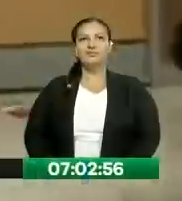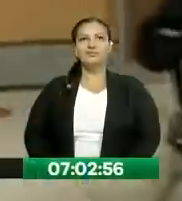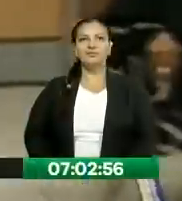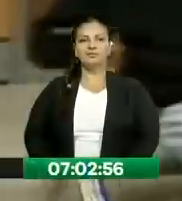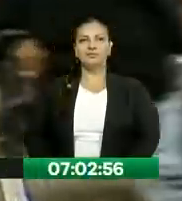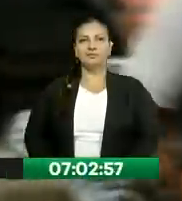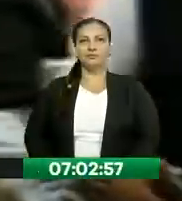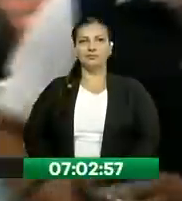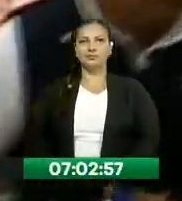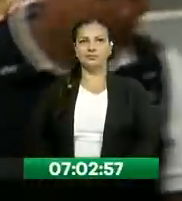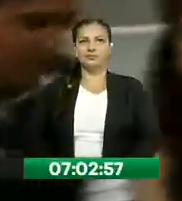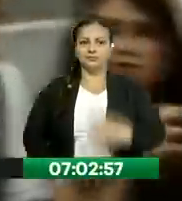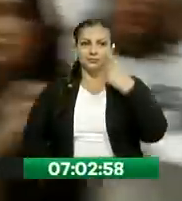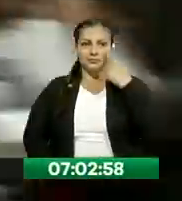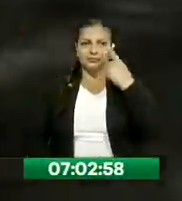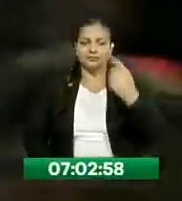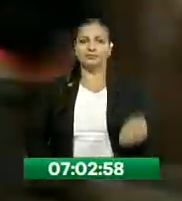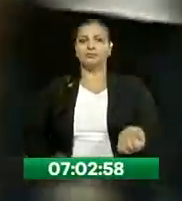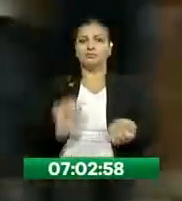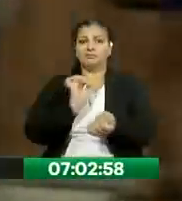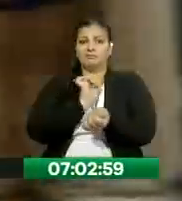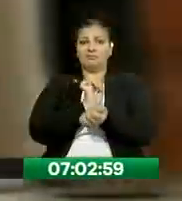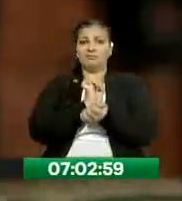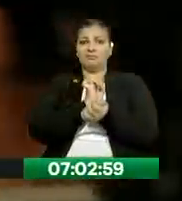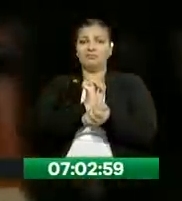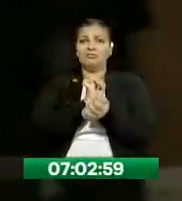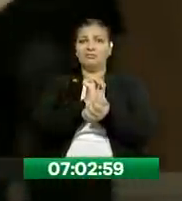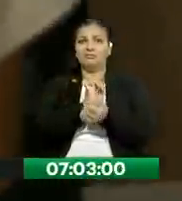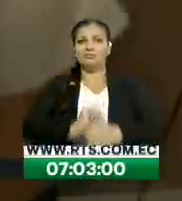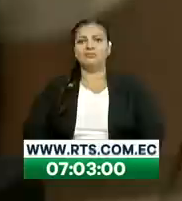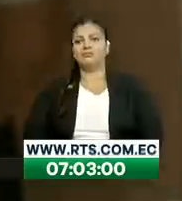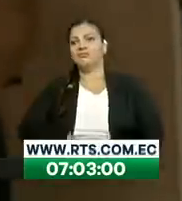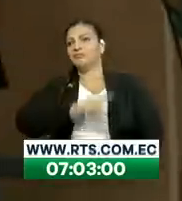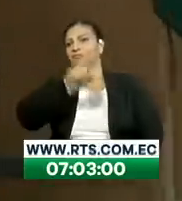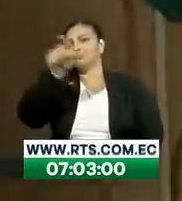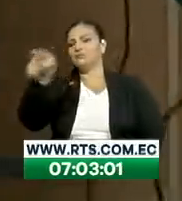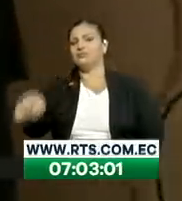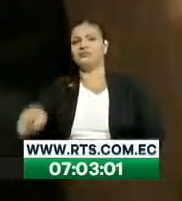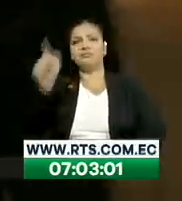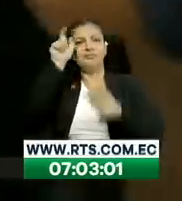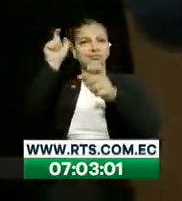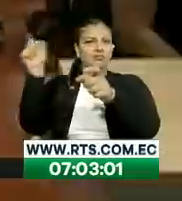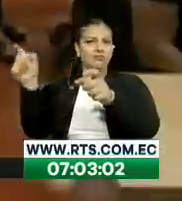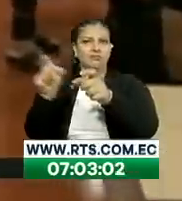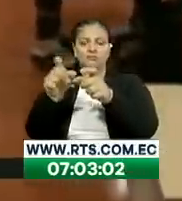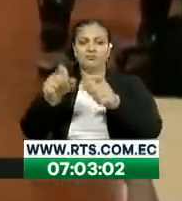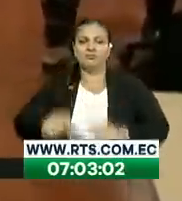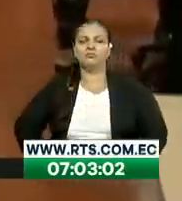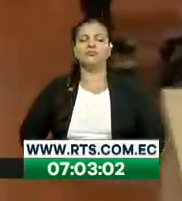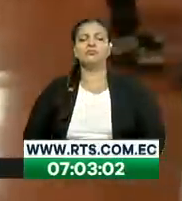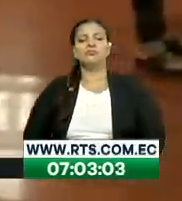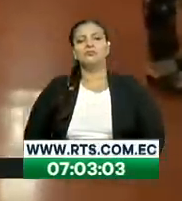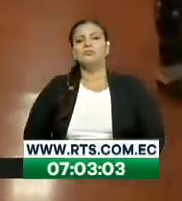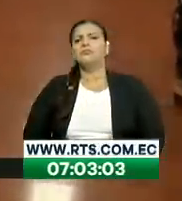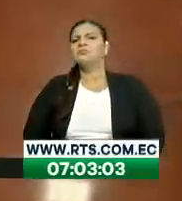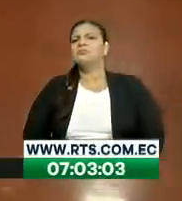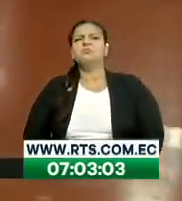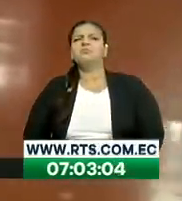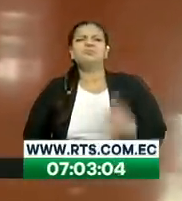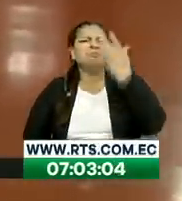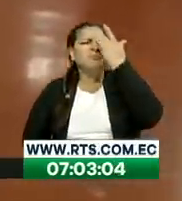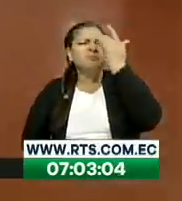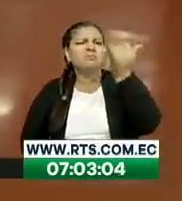La policía lo trasladó hasta la Fiscalía de Flagrancia, así, tambaleando, porque según lo que detallaron las autoridades,